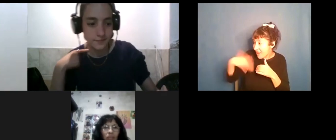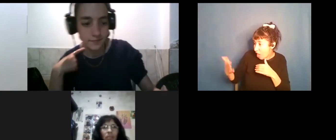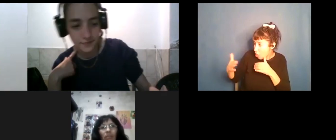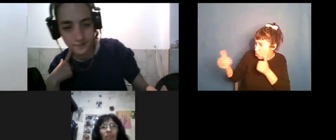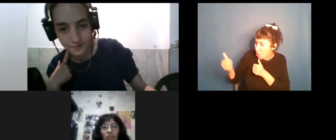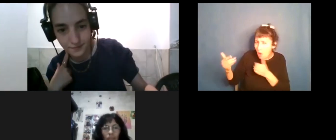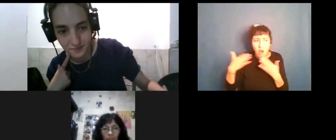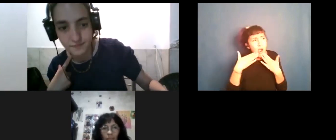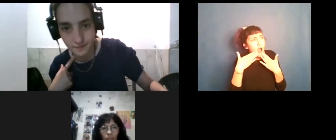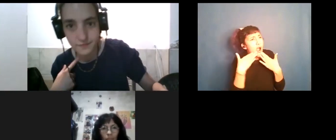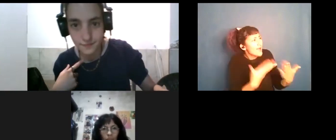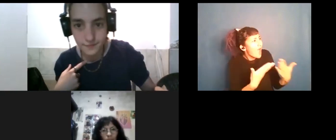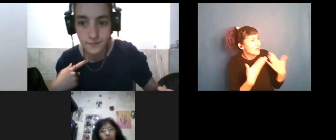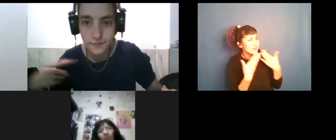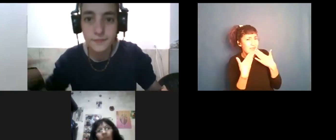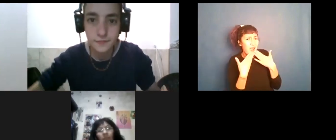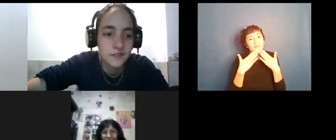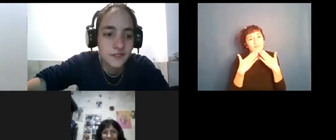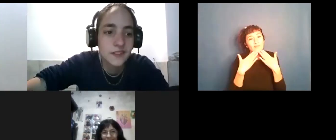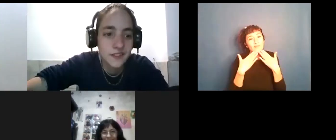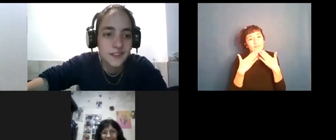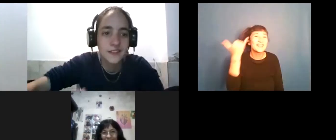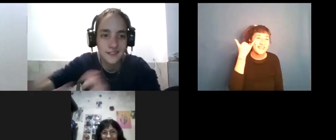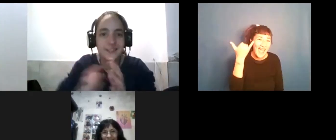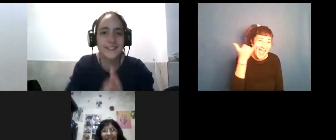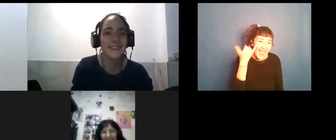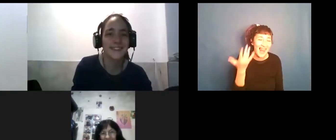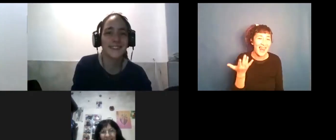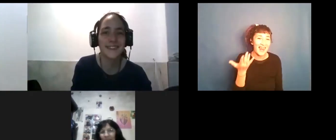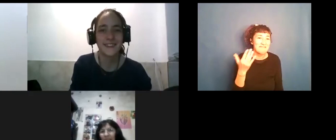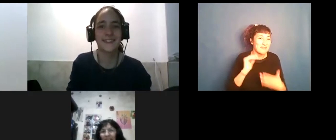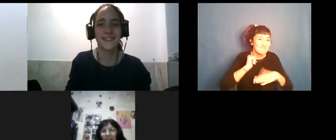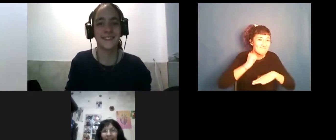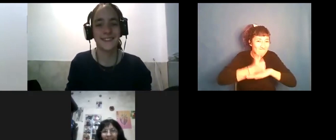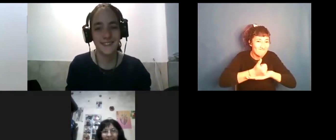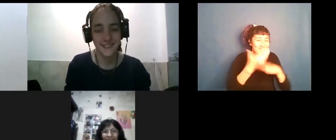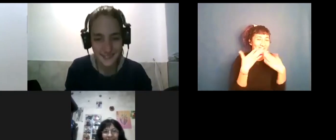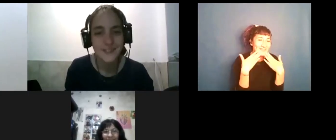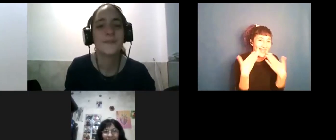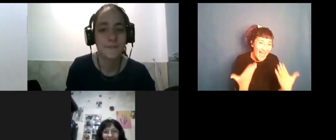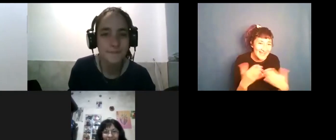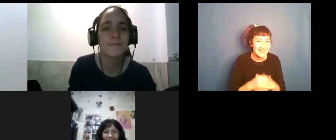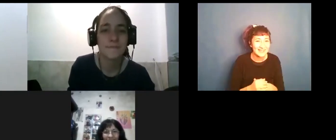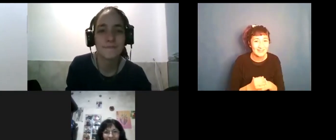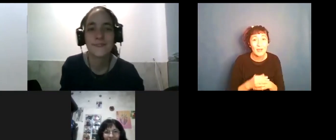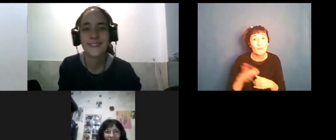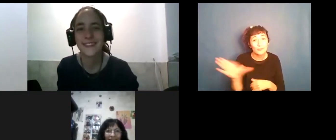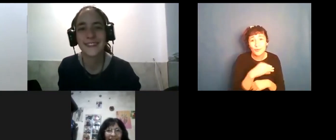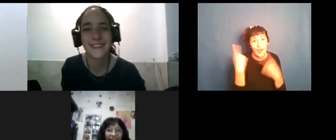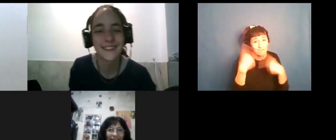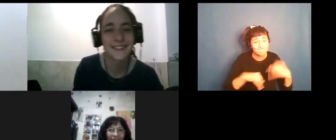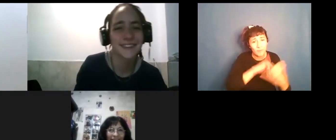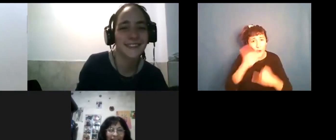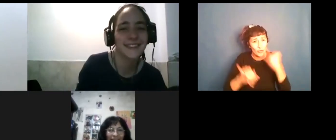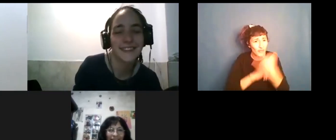estás haciendo con la accesibilidad completa. Yo primero agradecer a Yael por estar acá y por todo lo que